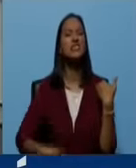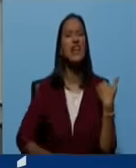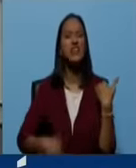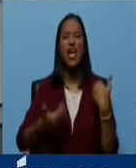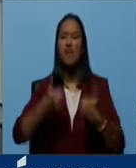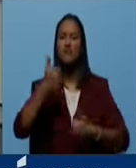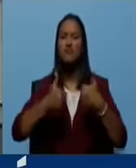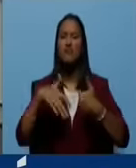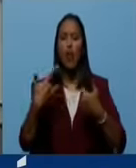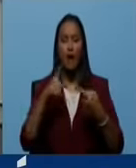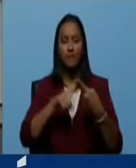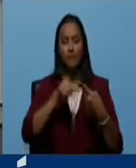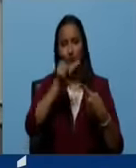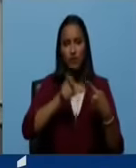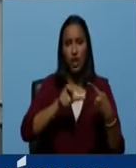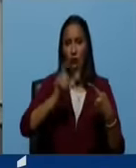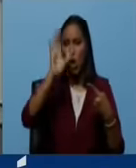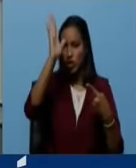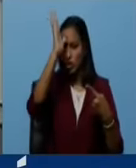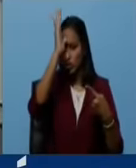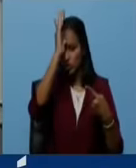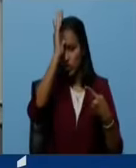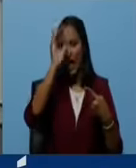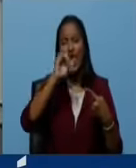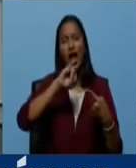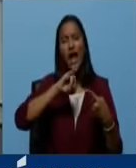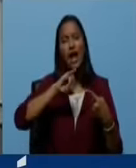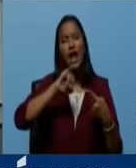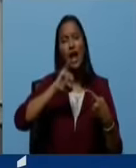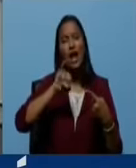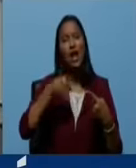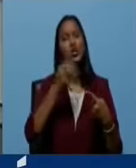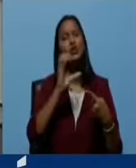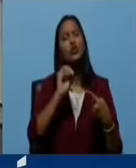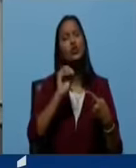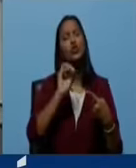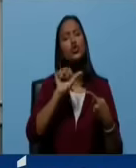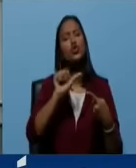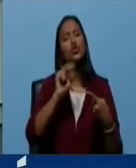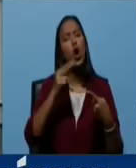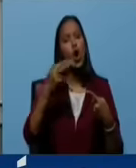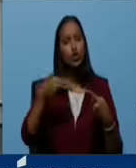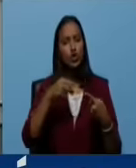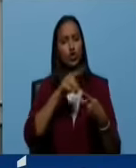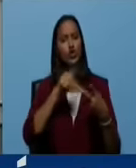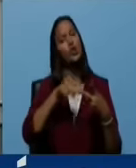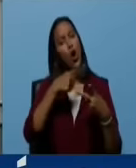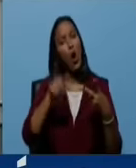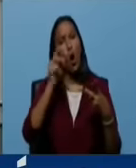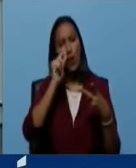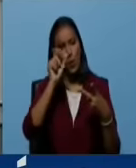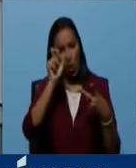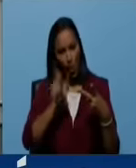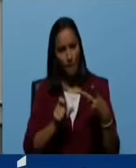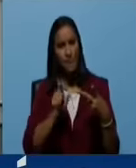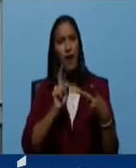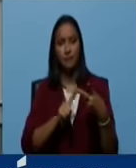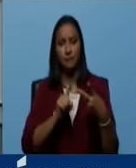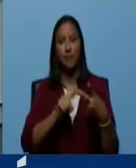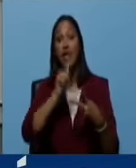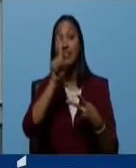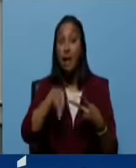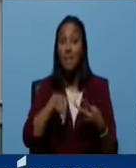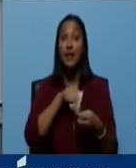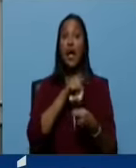entre George Bush y Al Gore. En Brasil, el año 2022,